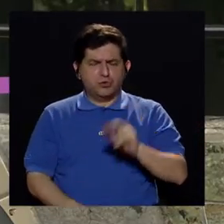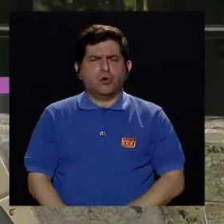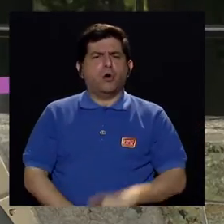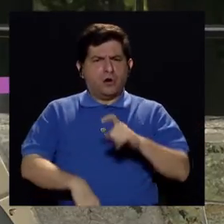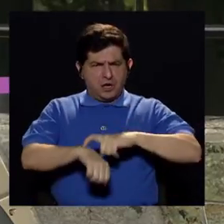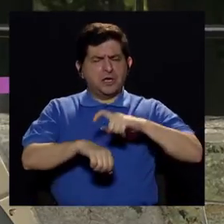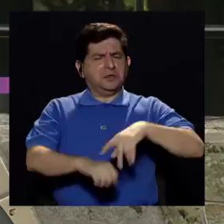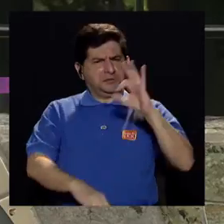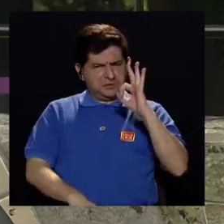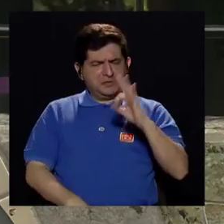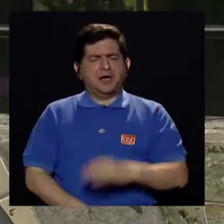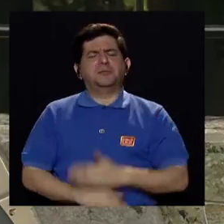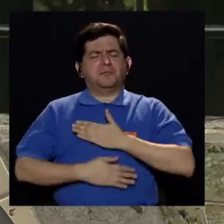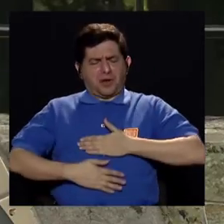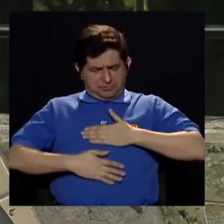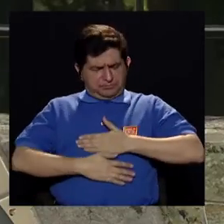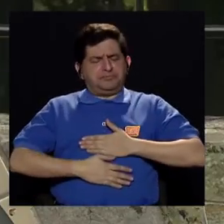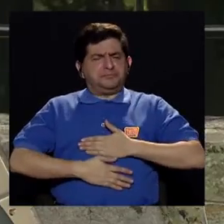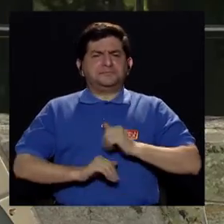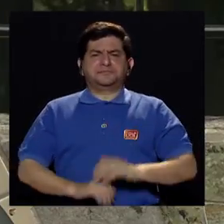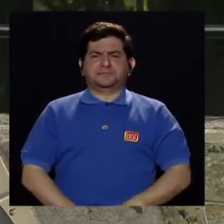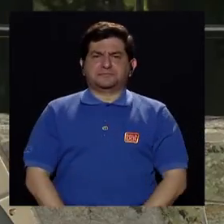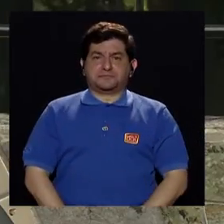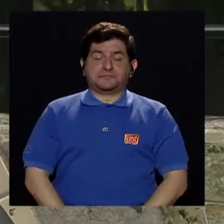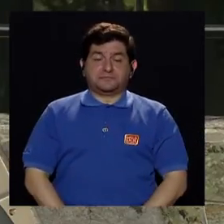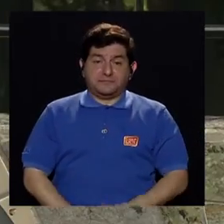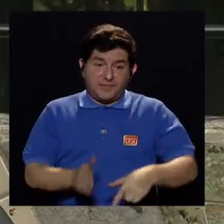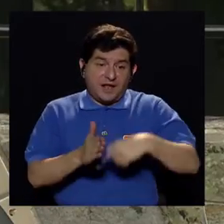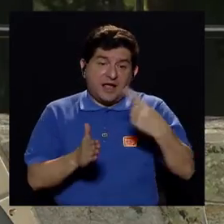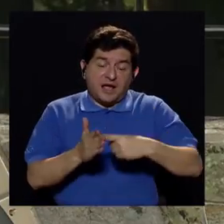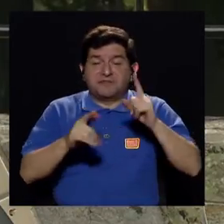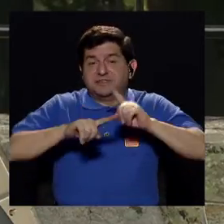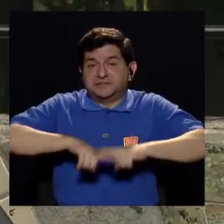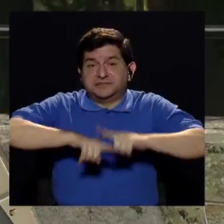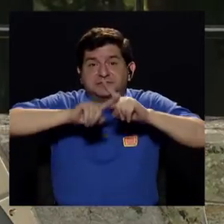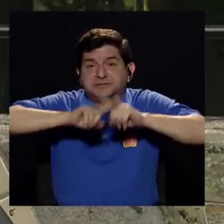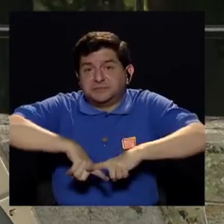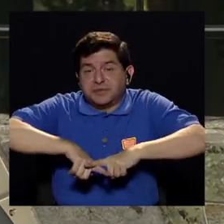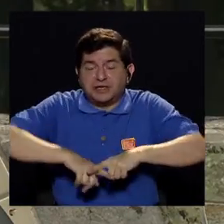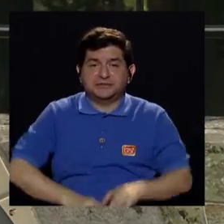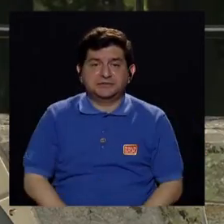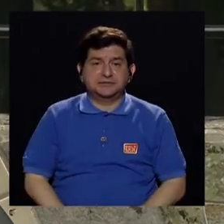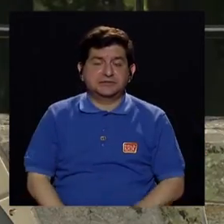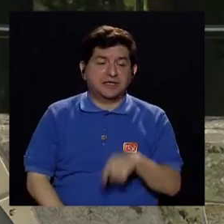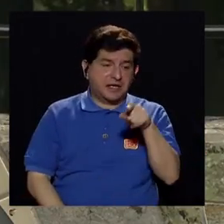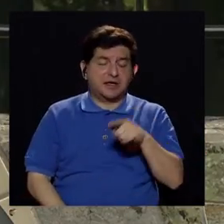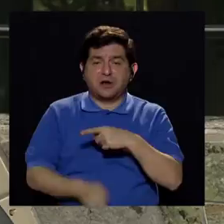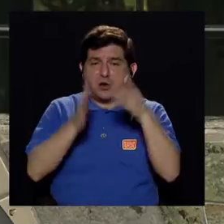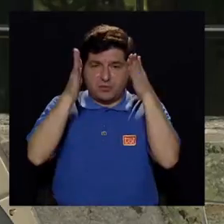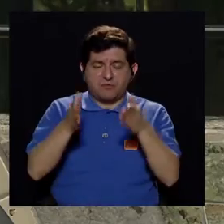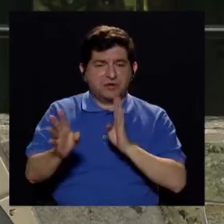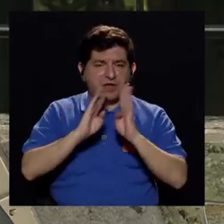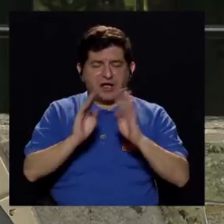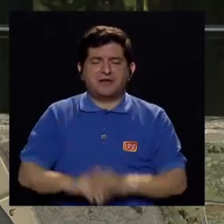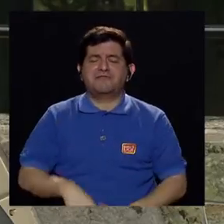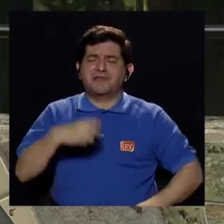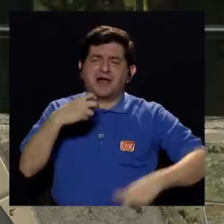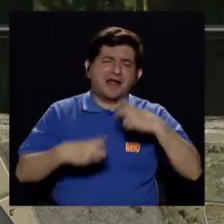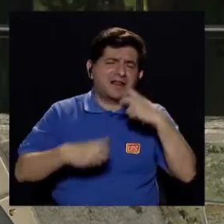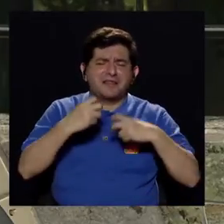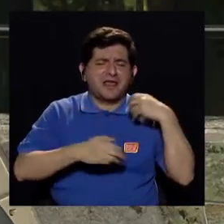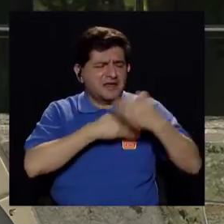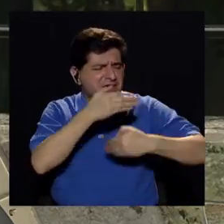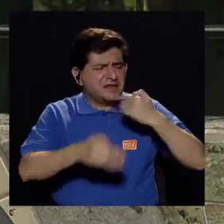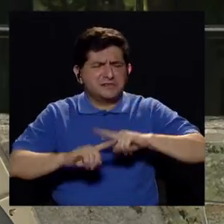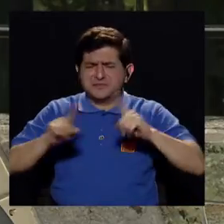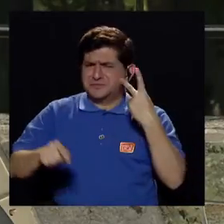etapa rica, donde si bien es cierto, muchas veces, o dependiendo del colega, te va a hablar como una etapa de crisis evolutiva, pero no